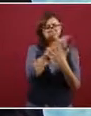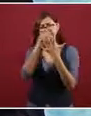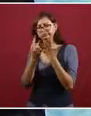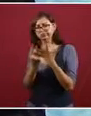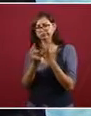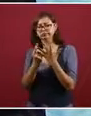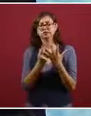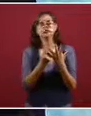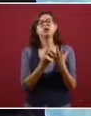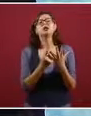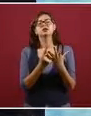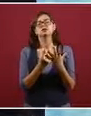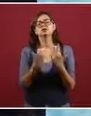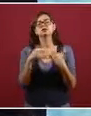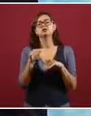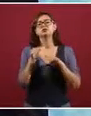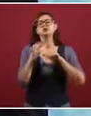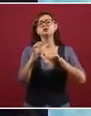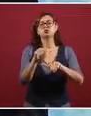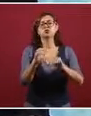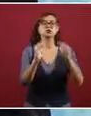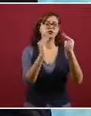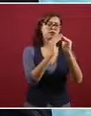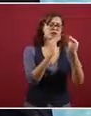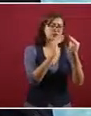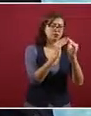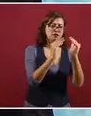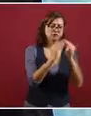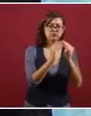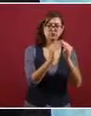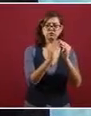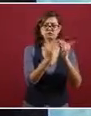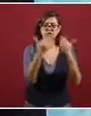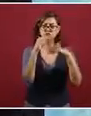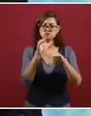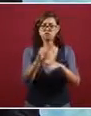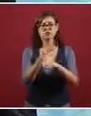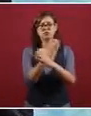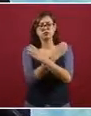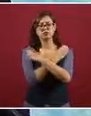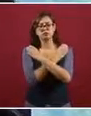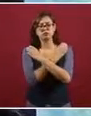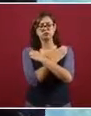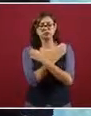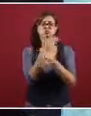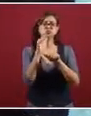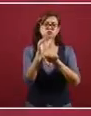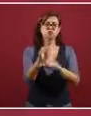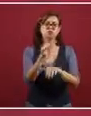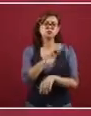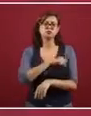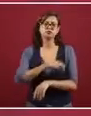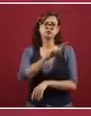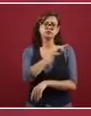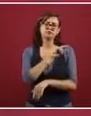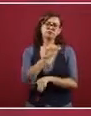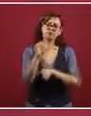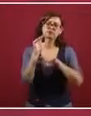vertientes, lo que tiene que ver con la vivienda, la educación, la salud,